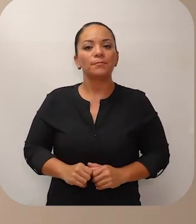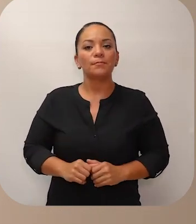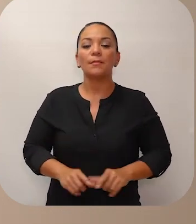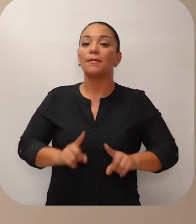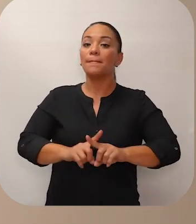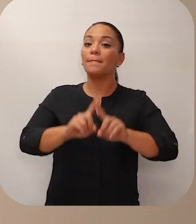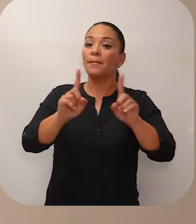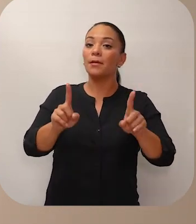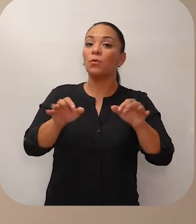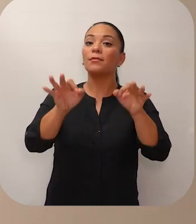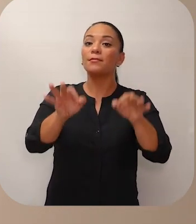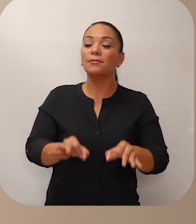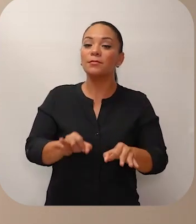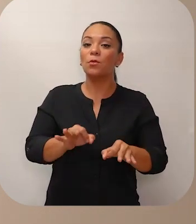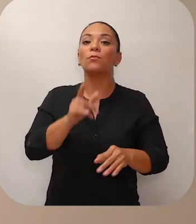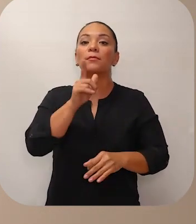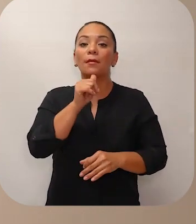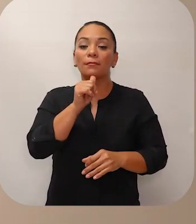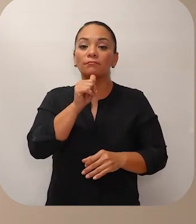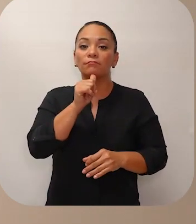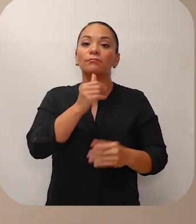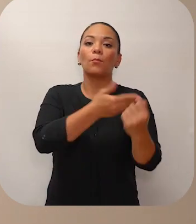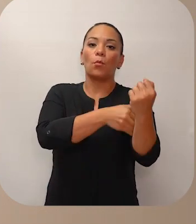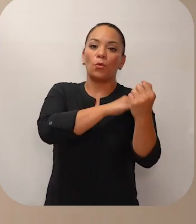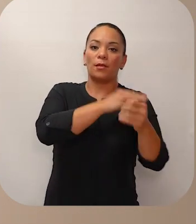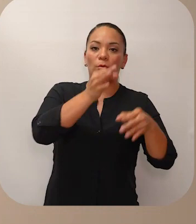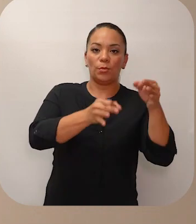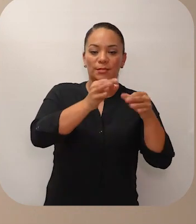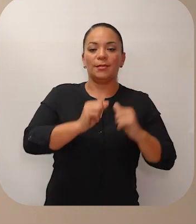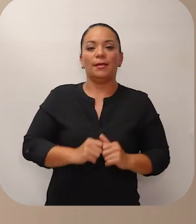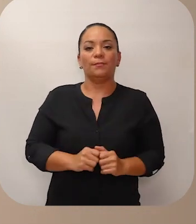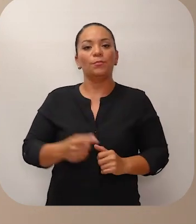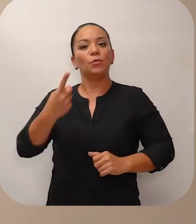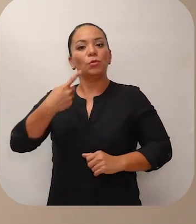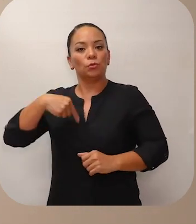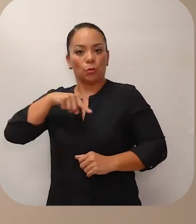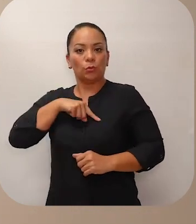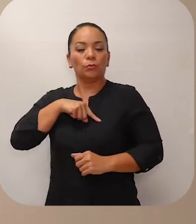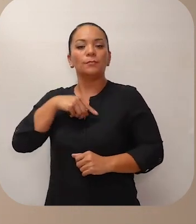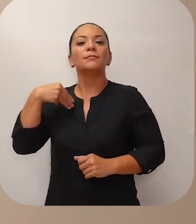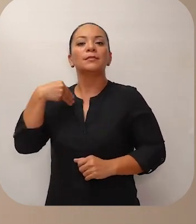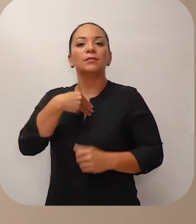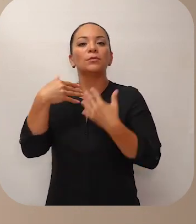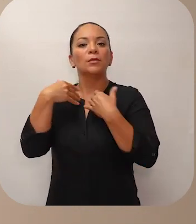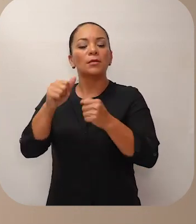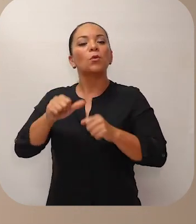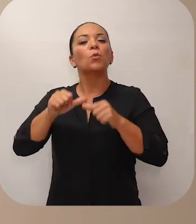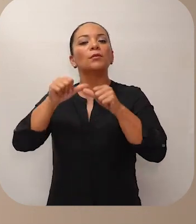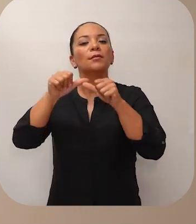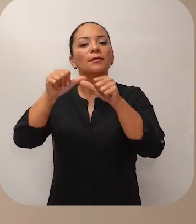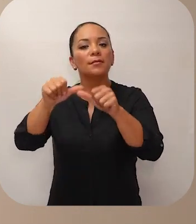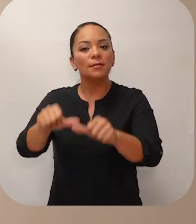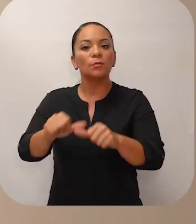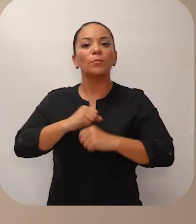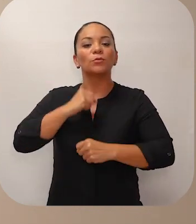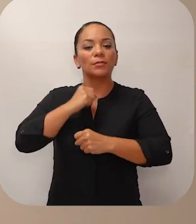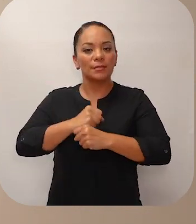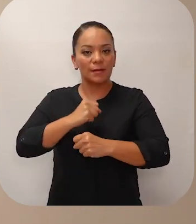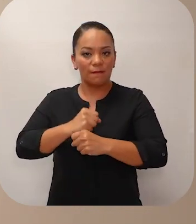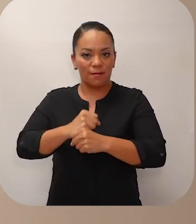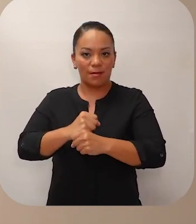sin embargo la decisión es del poder judicial nosotros desde el Ministerio de salud continuaremos